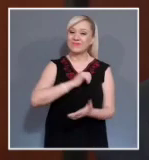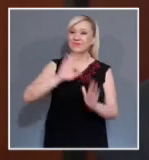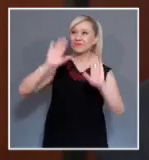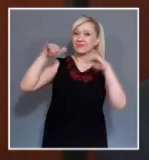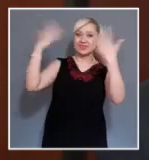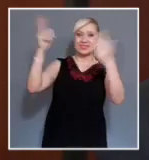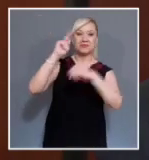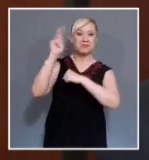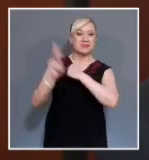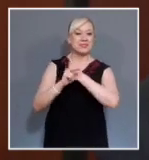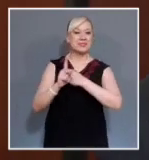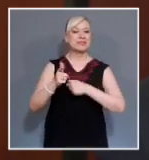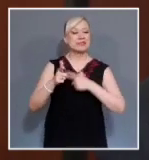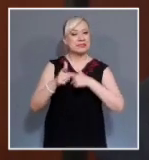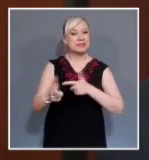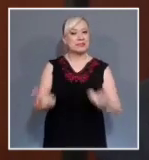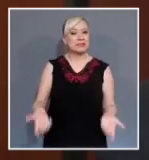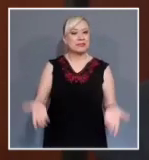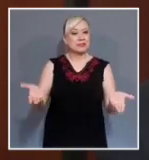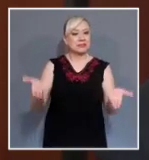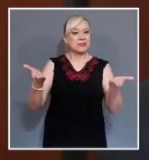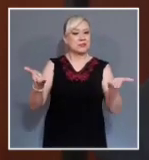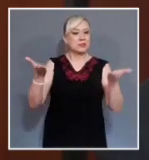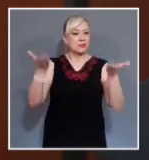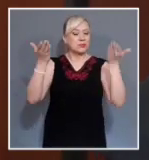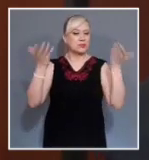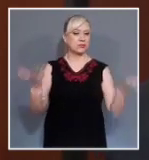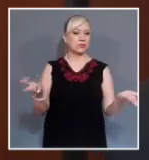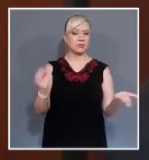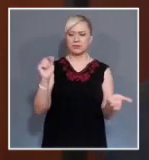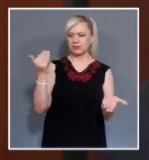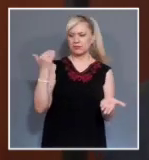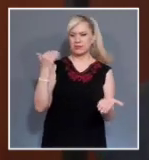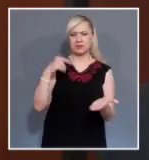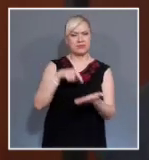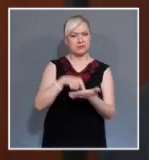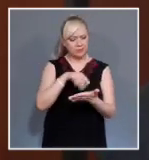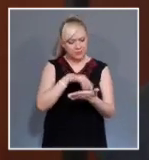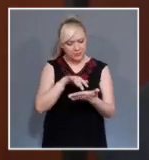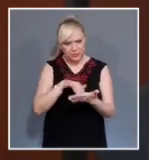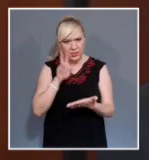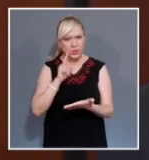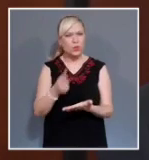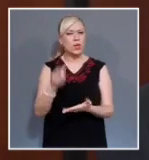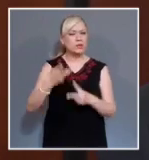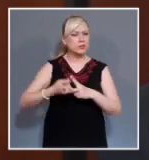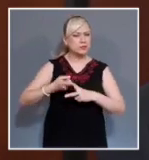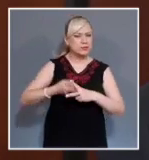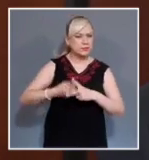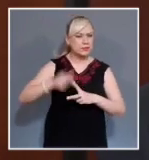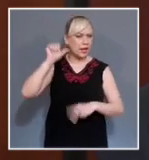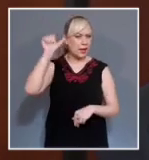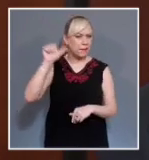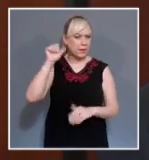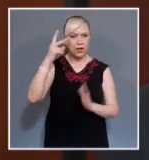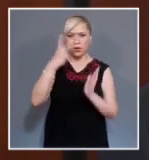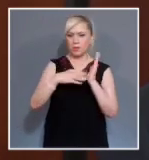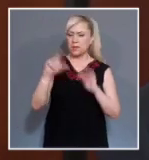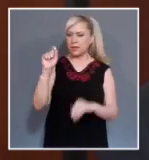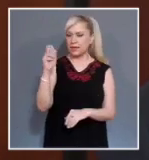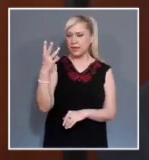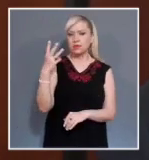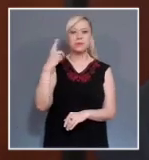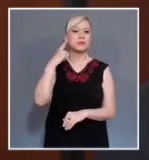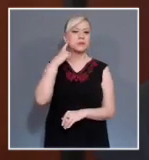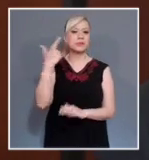aumento en su lectura más reciente correspondiente a la primera quincena de abril de 2023 este indicador se ubica en siete